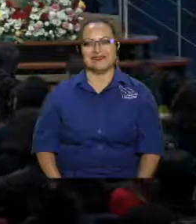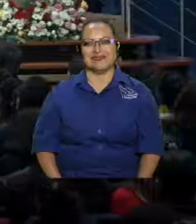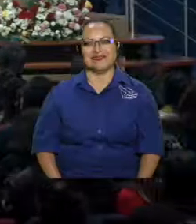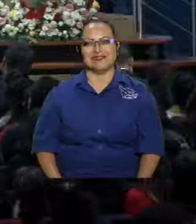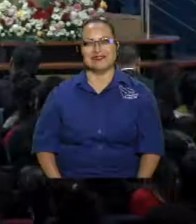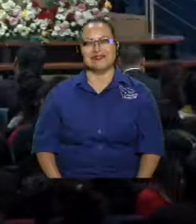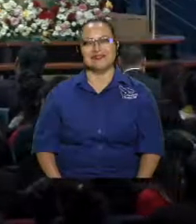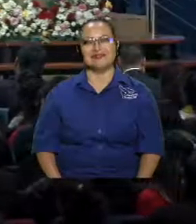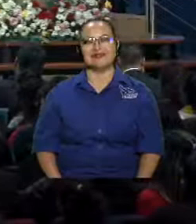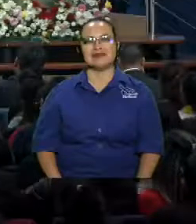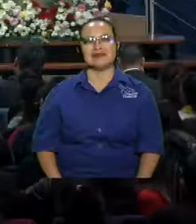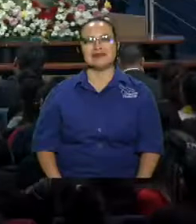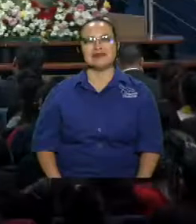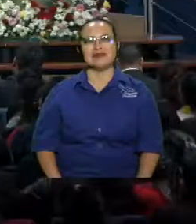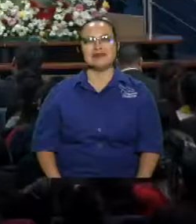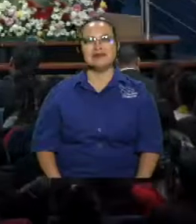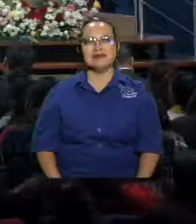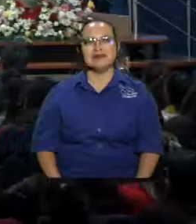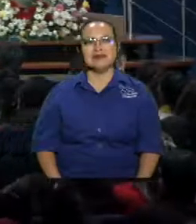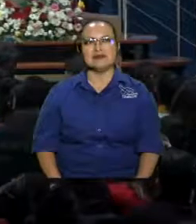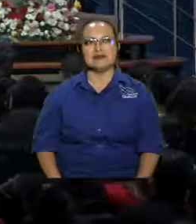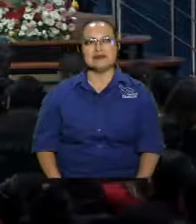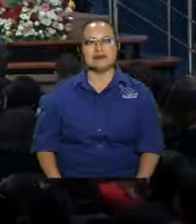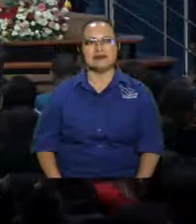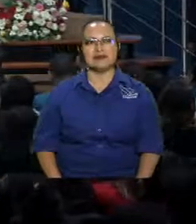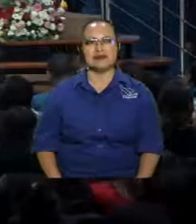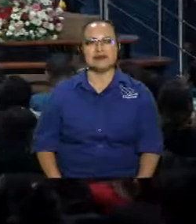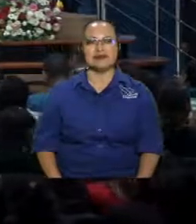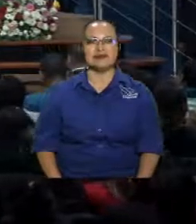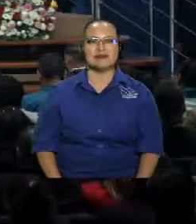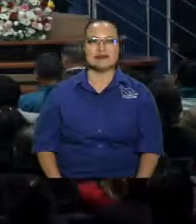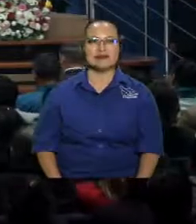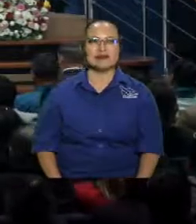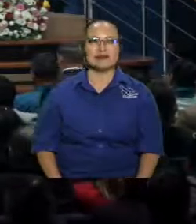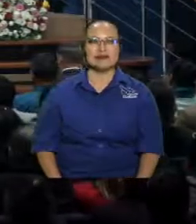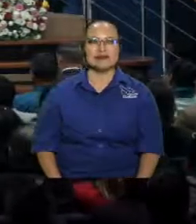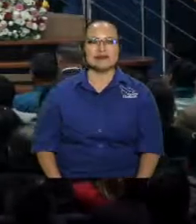¿Está bueno? Va. No, para los cuatro, no.